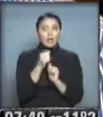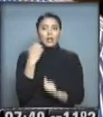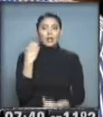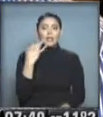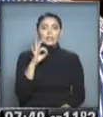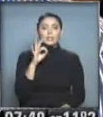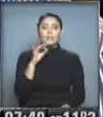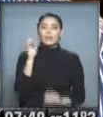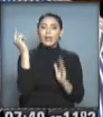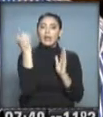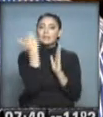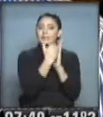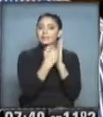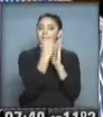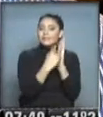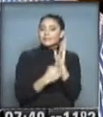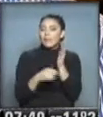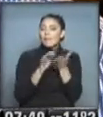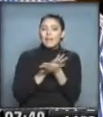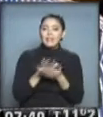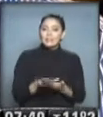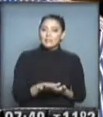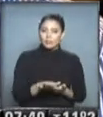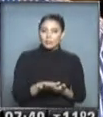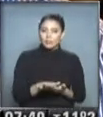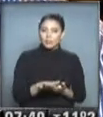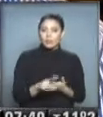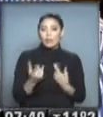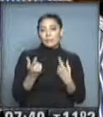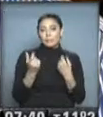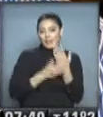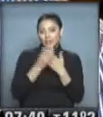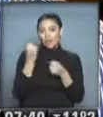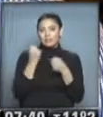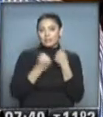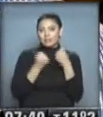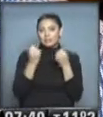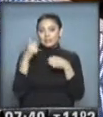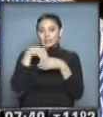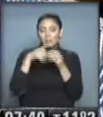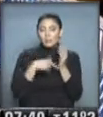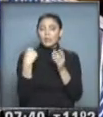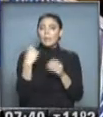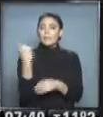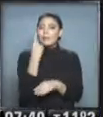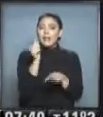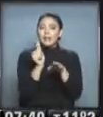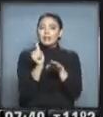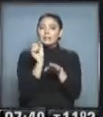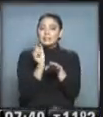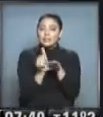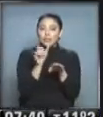y tener las indicaciones básicas del Ministerio de Transporte, haber detenido el tren en la primera estación